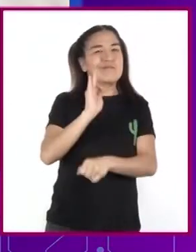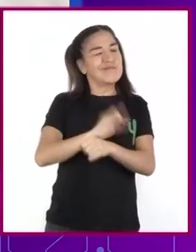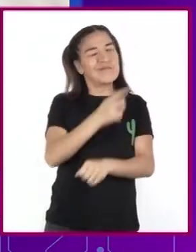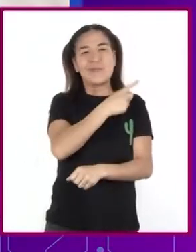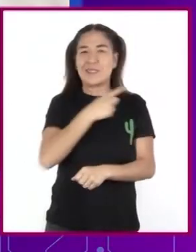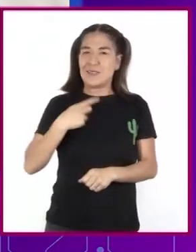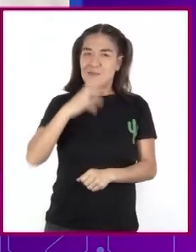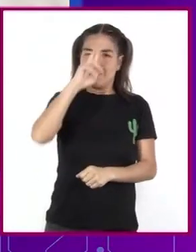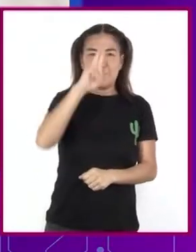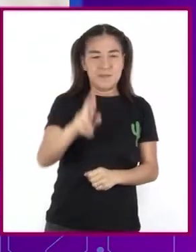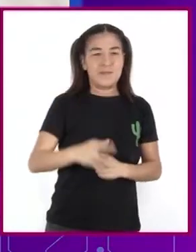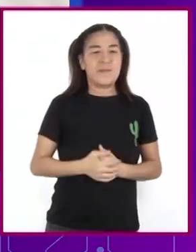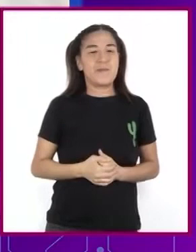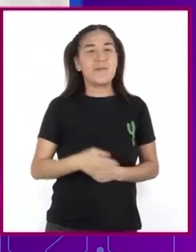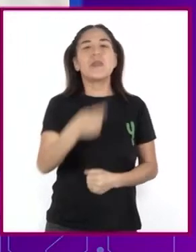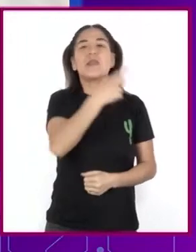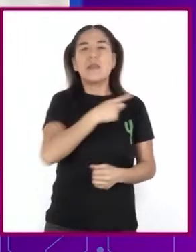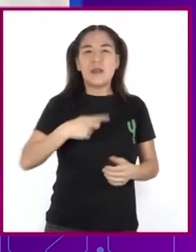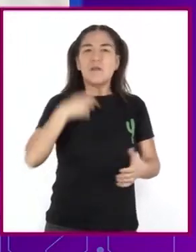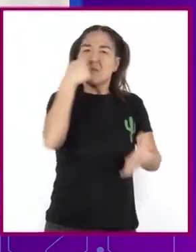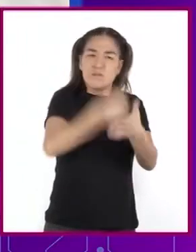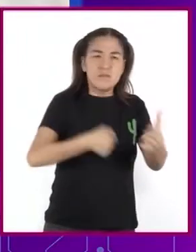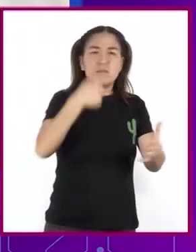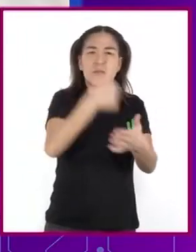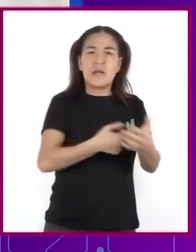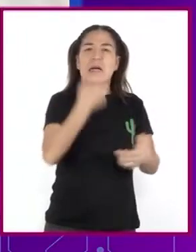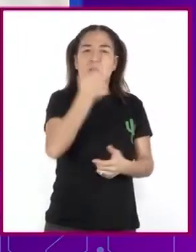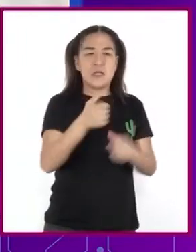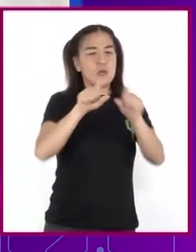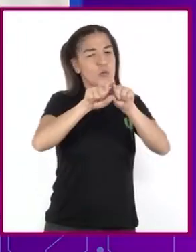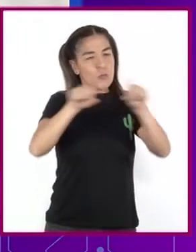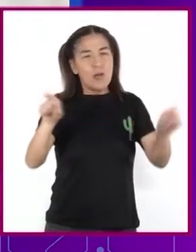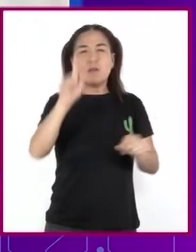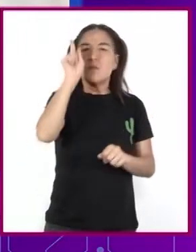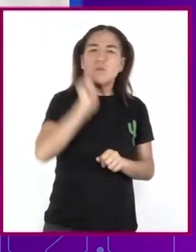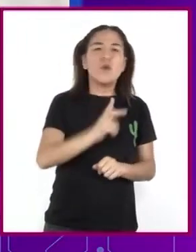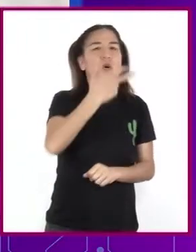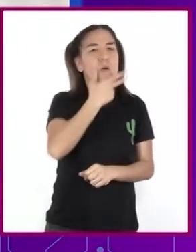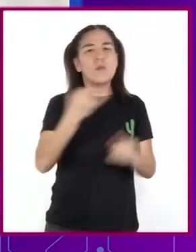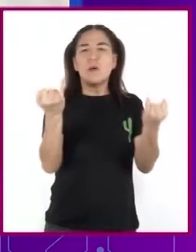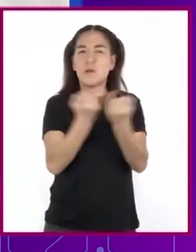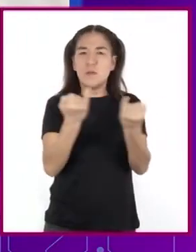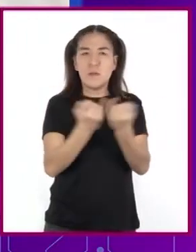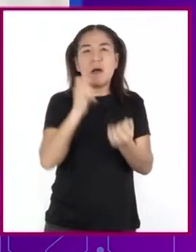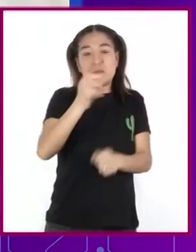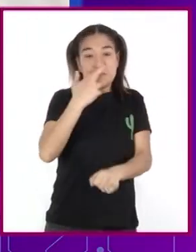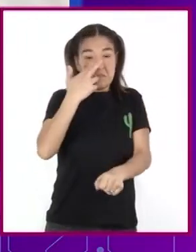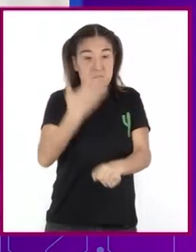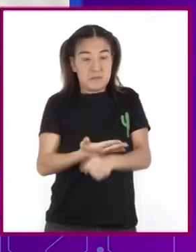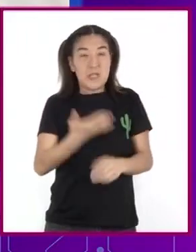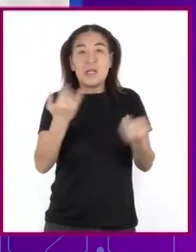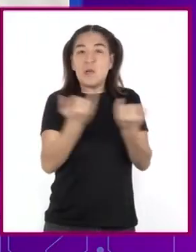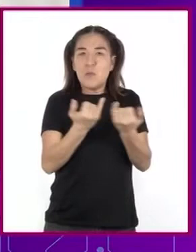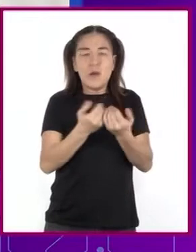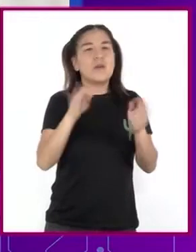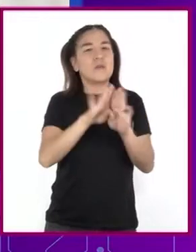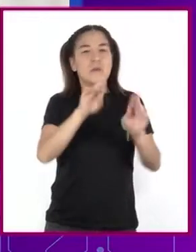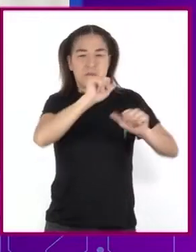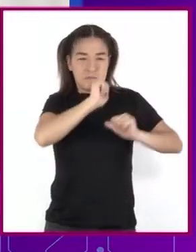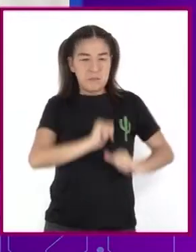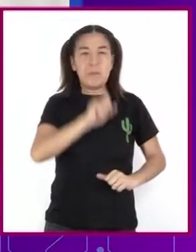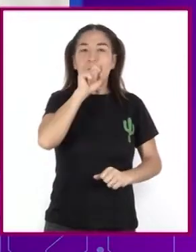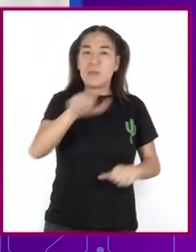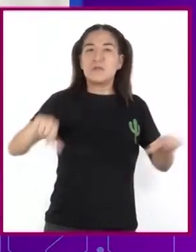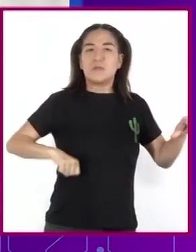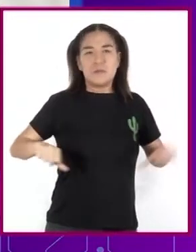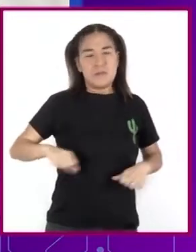Exigir un salario justo e igualitario para ambos géneros al ocupar el mismo cargo y desempeñar las mismas